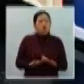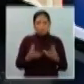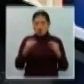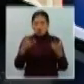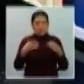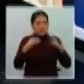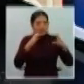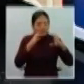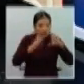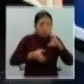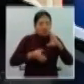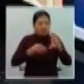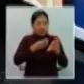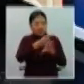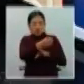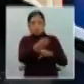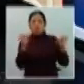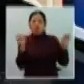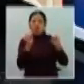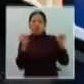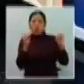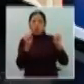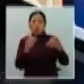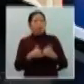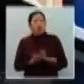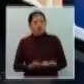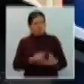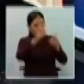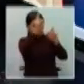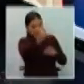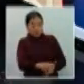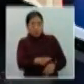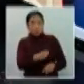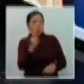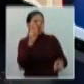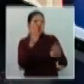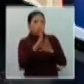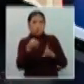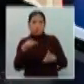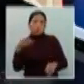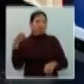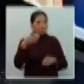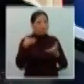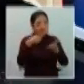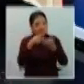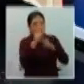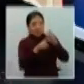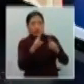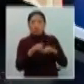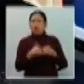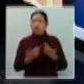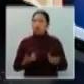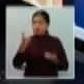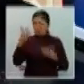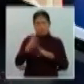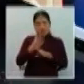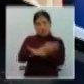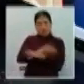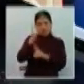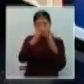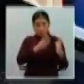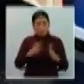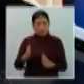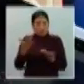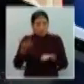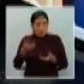esa comunicación directa con el encuestador, la encuestadora? ¿Se han tomado algunas precauciones, algunas